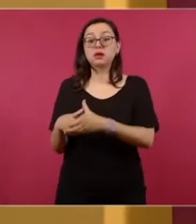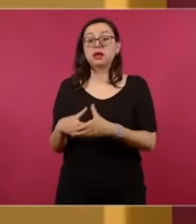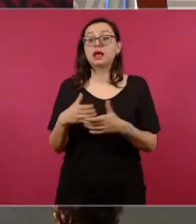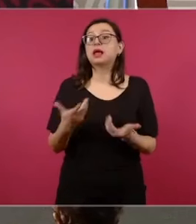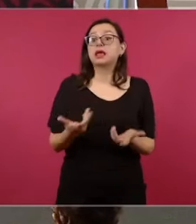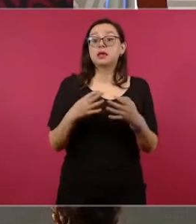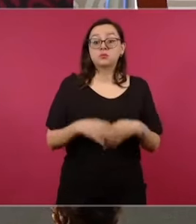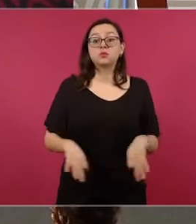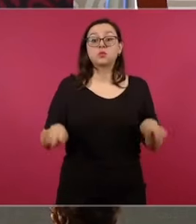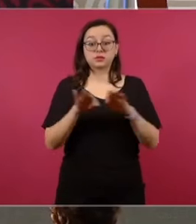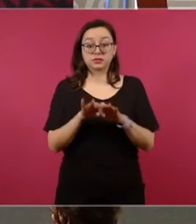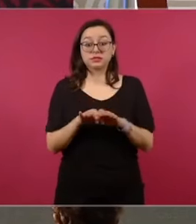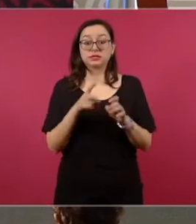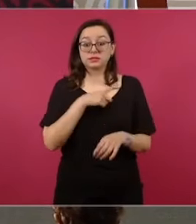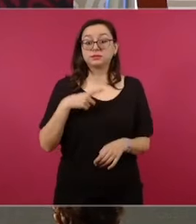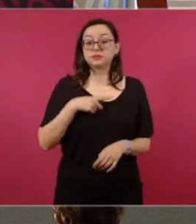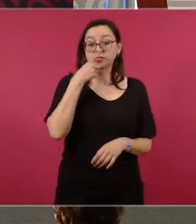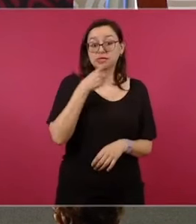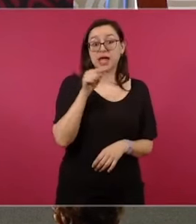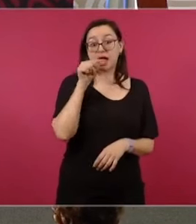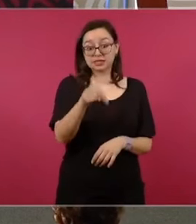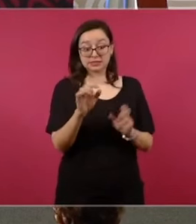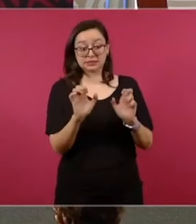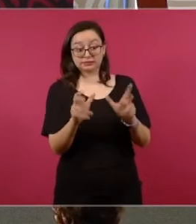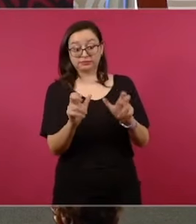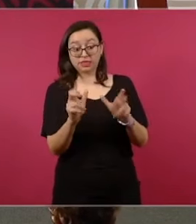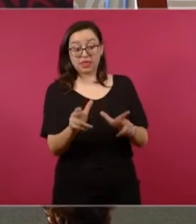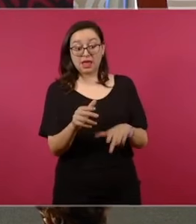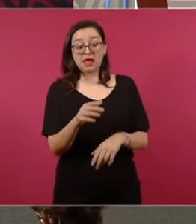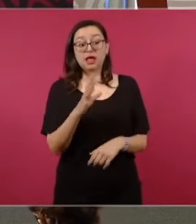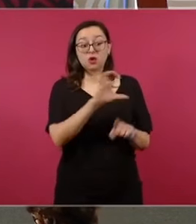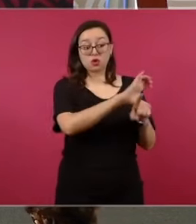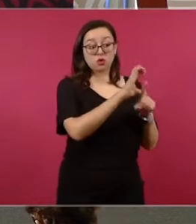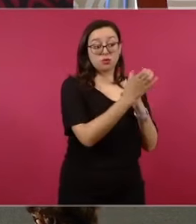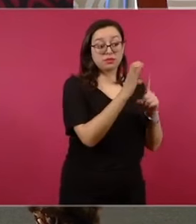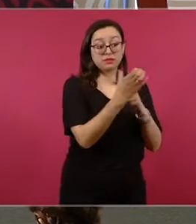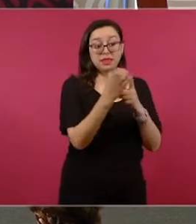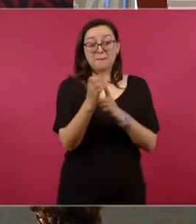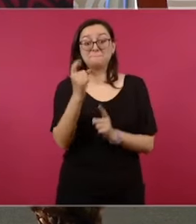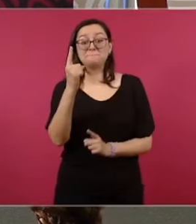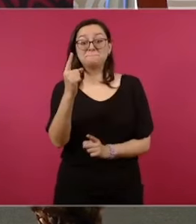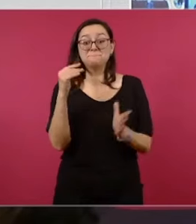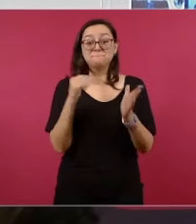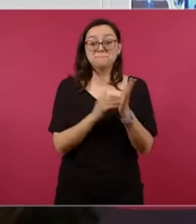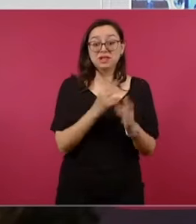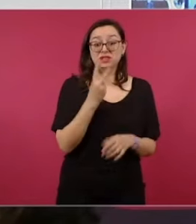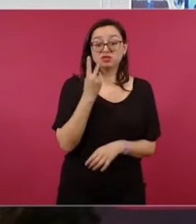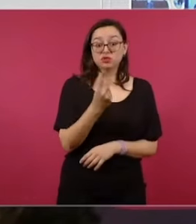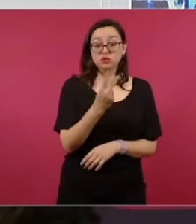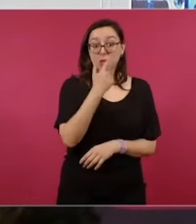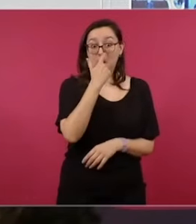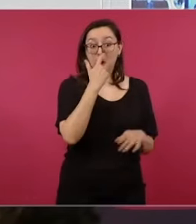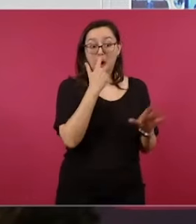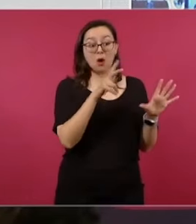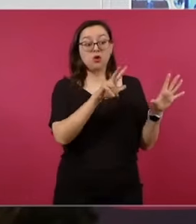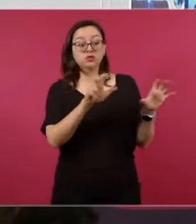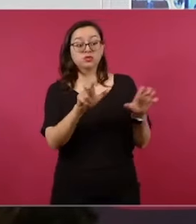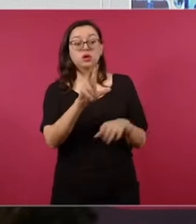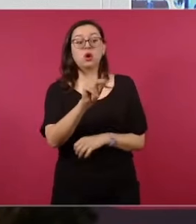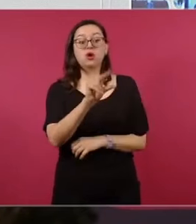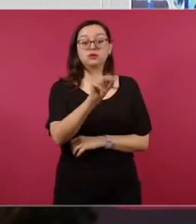por ejemplo, en Chiapas, como lo mencionaba el gobernador, son 1,002 comités, de los cuales 881